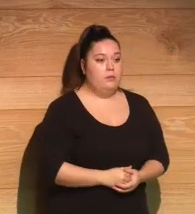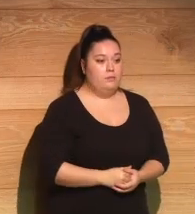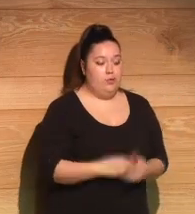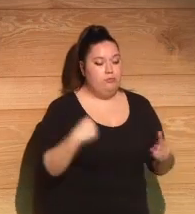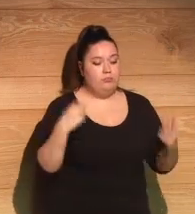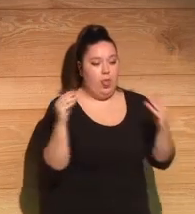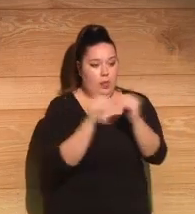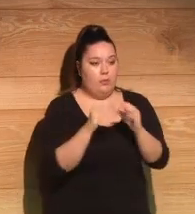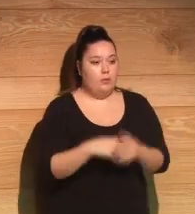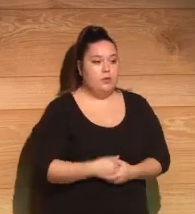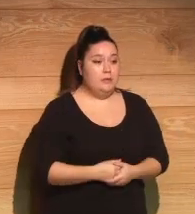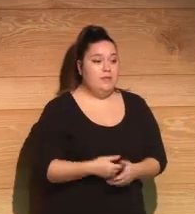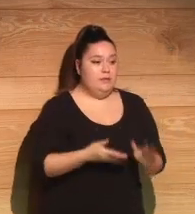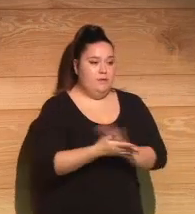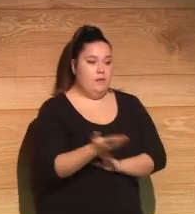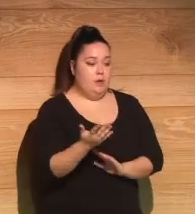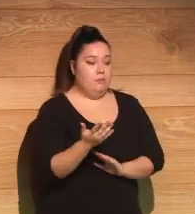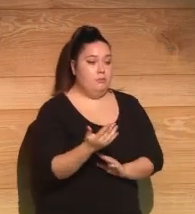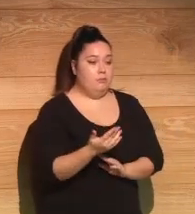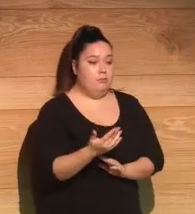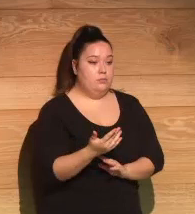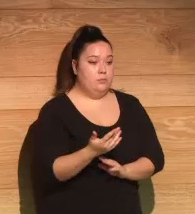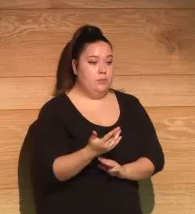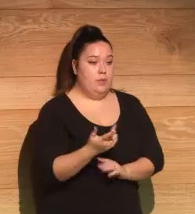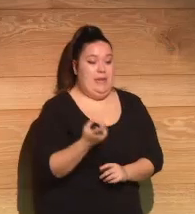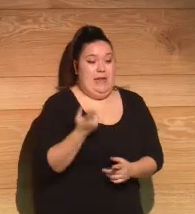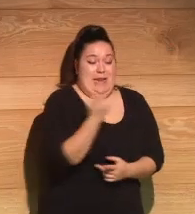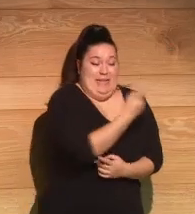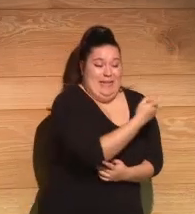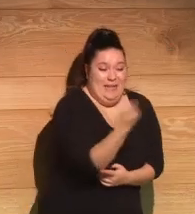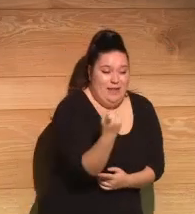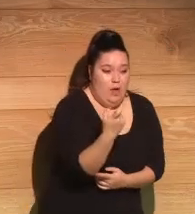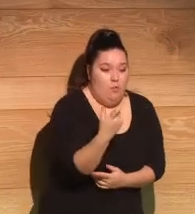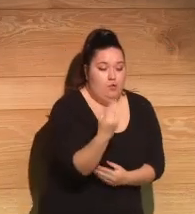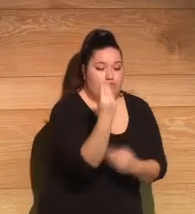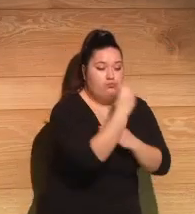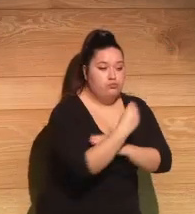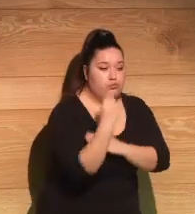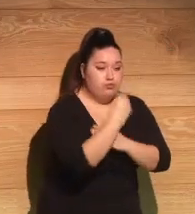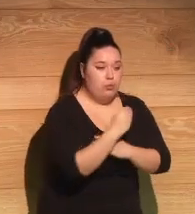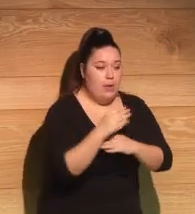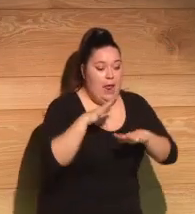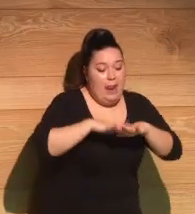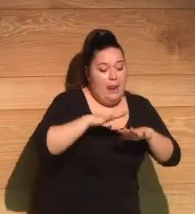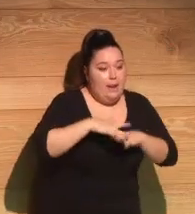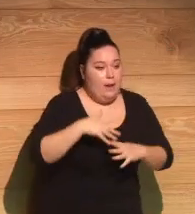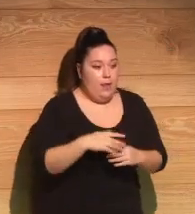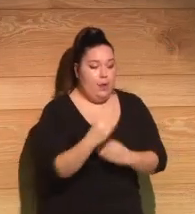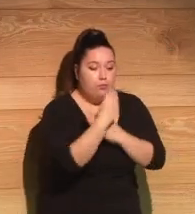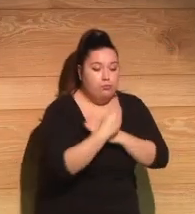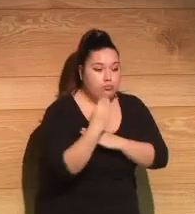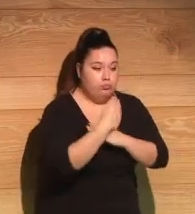digamos, unos bienes, unos servicios, una red de cuidados, como se quiera llamar, ¿no? Que mantenga la vida humana,